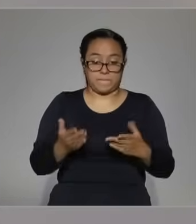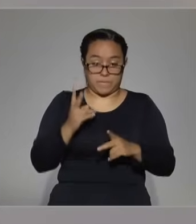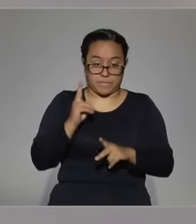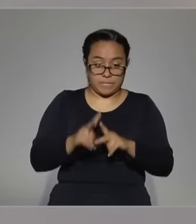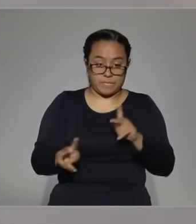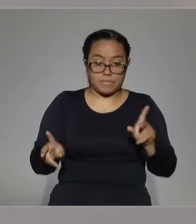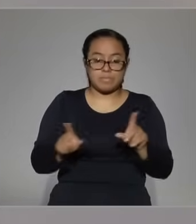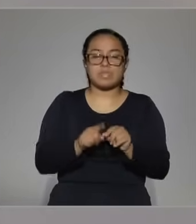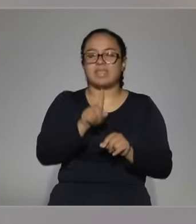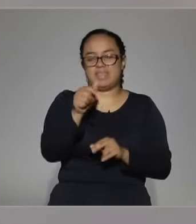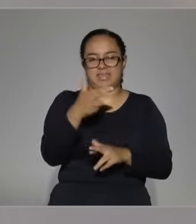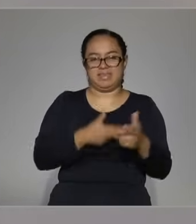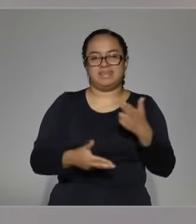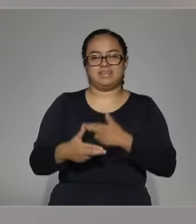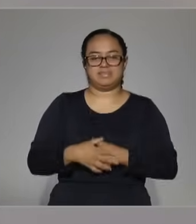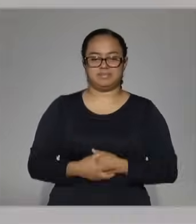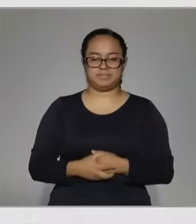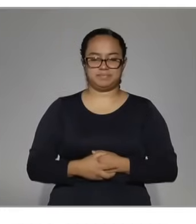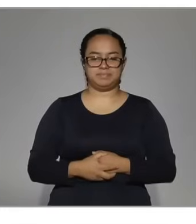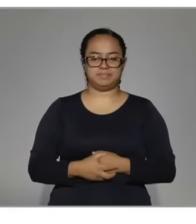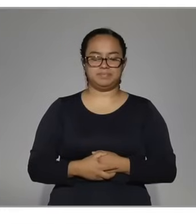breve pausa y regresamos.